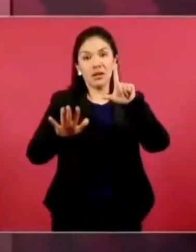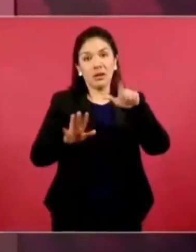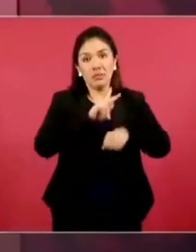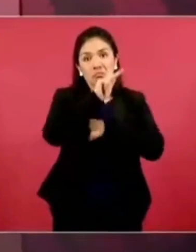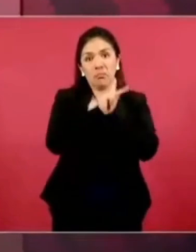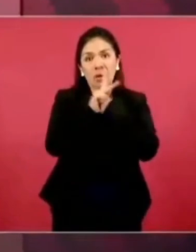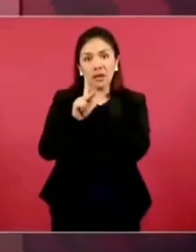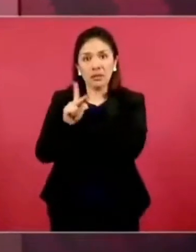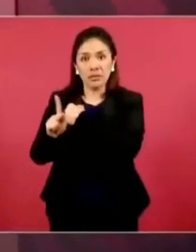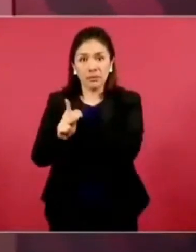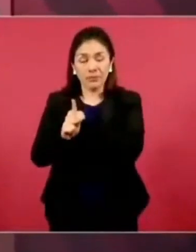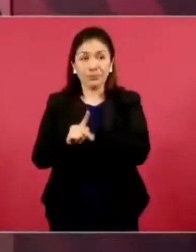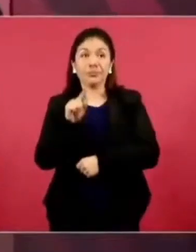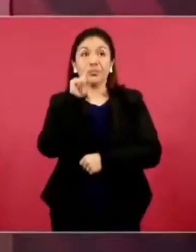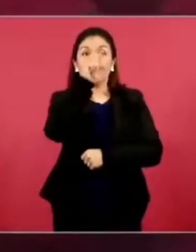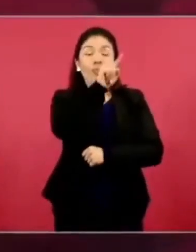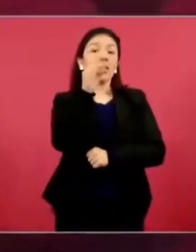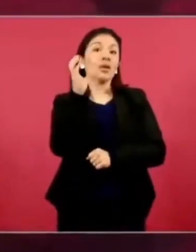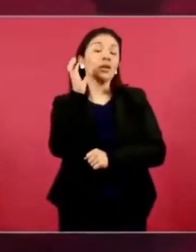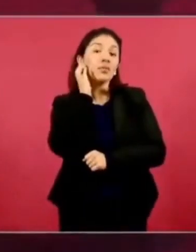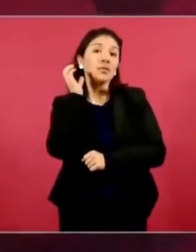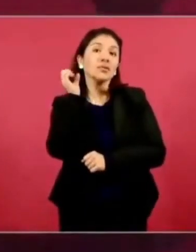Que el Congreso de Estados Unidos apruebe